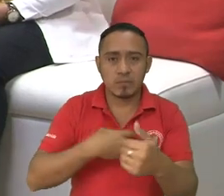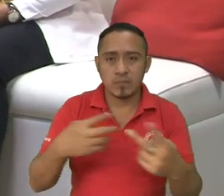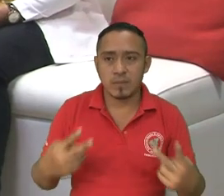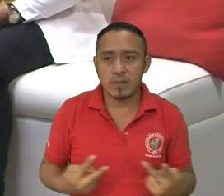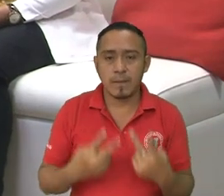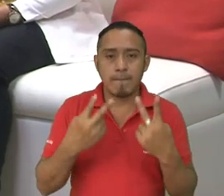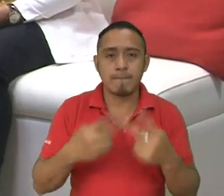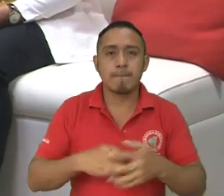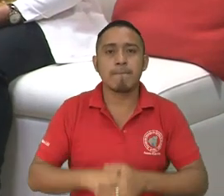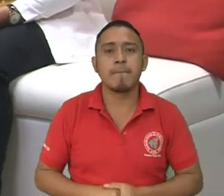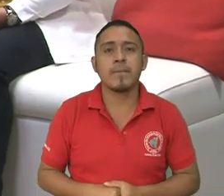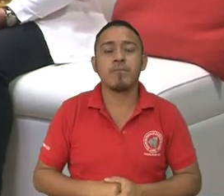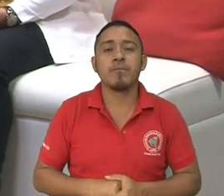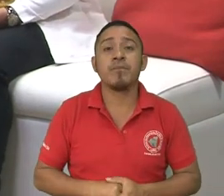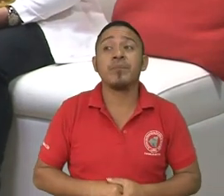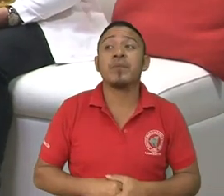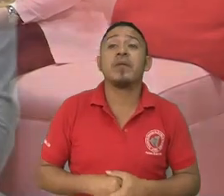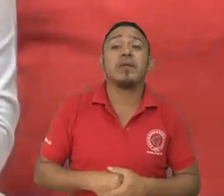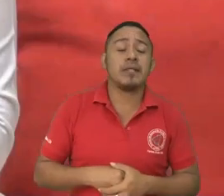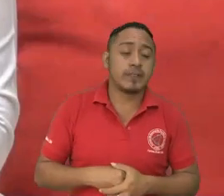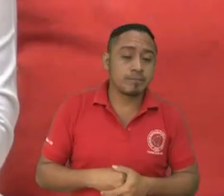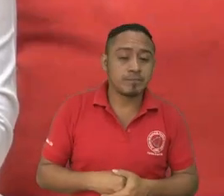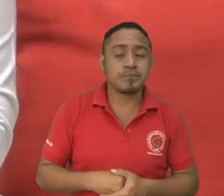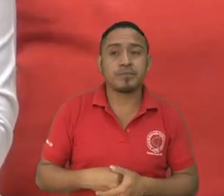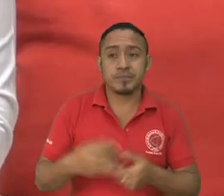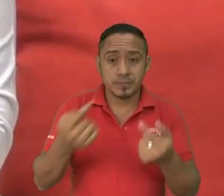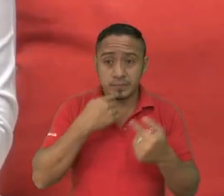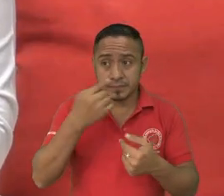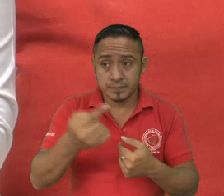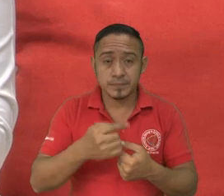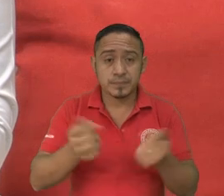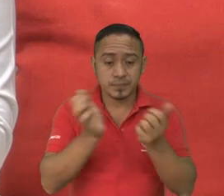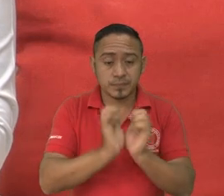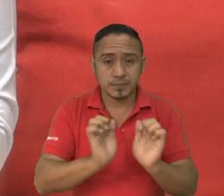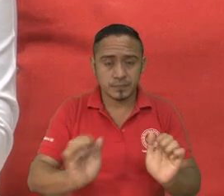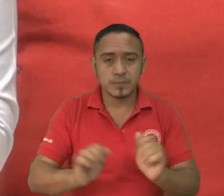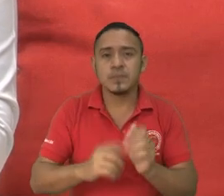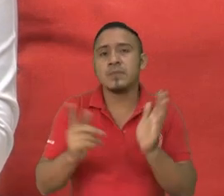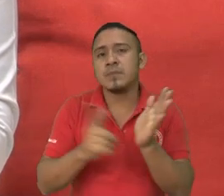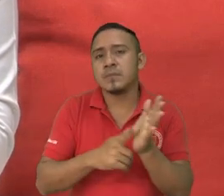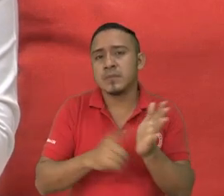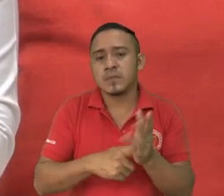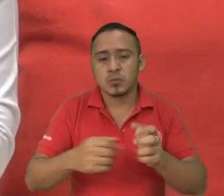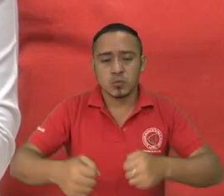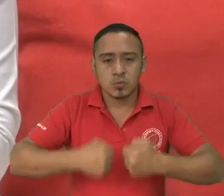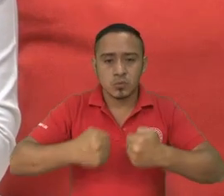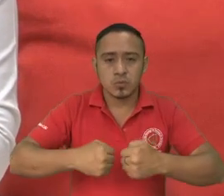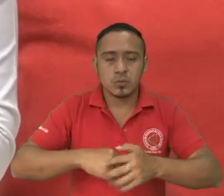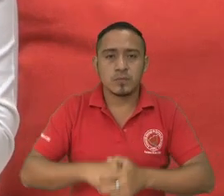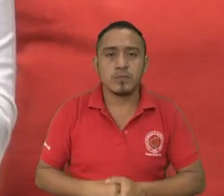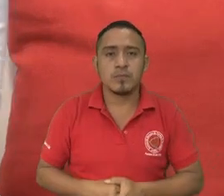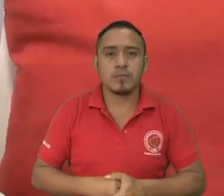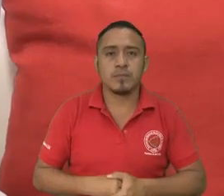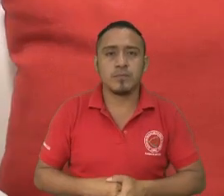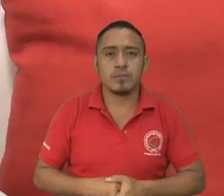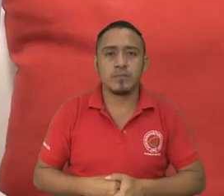humano, licenciado? Irles diciendo a los niños, por ejemplo, en el varón te van a crecer